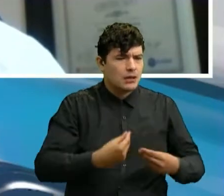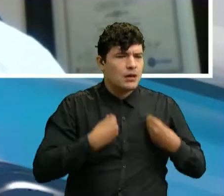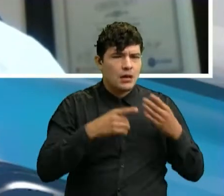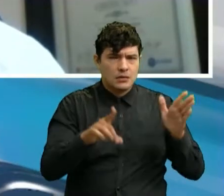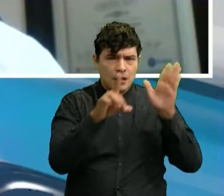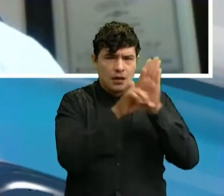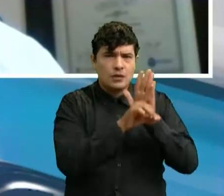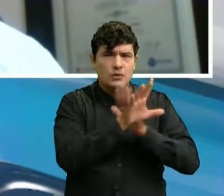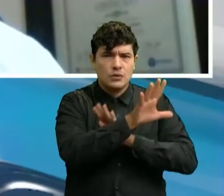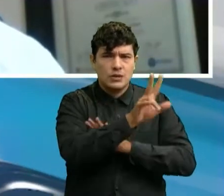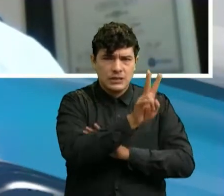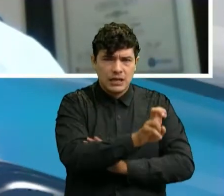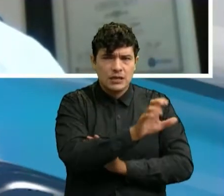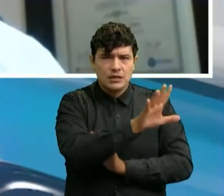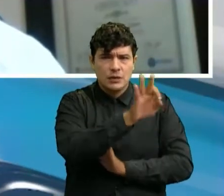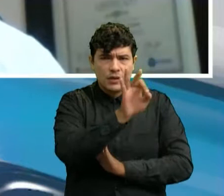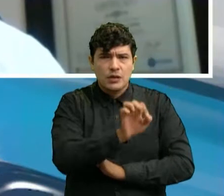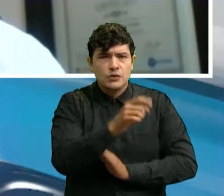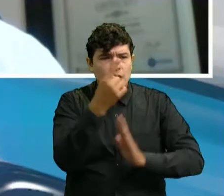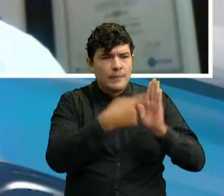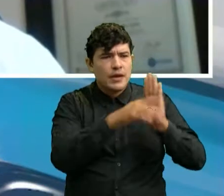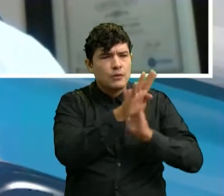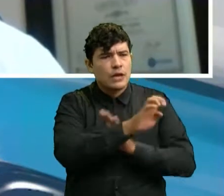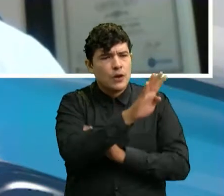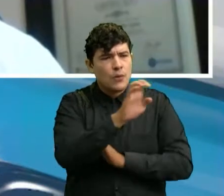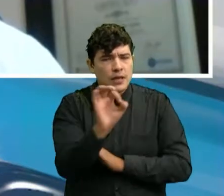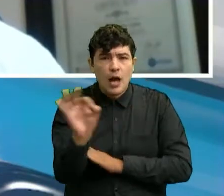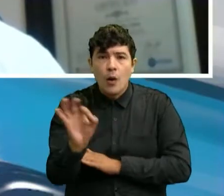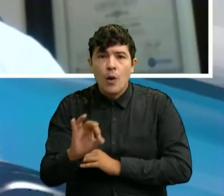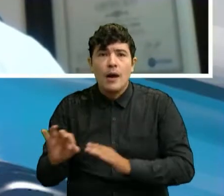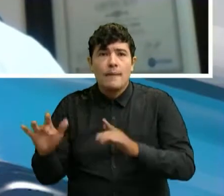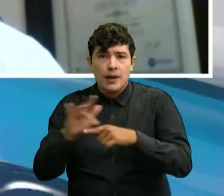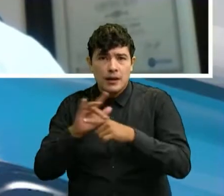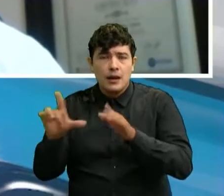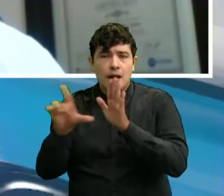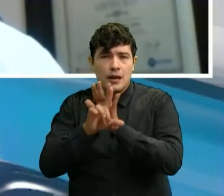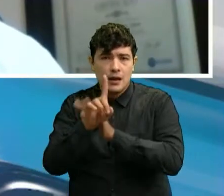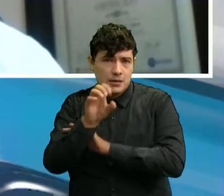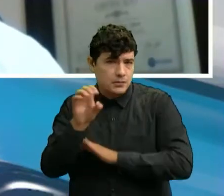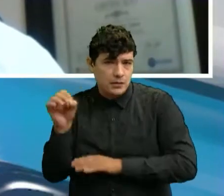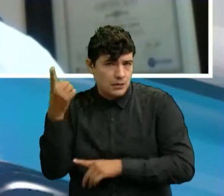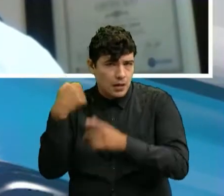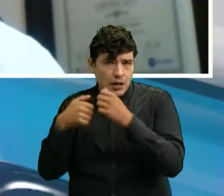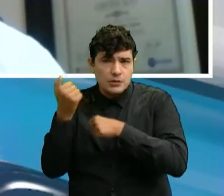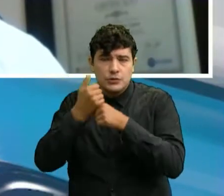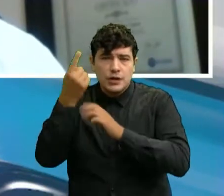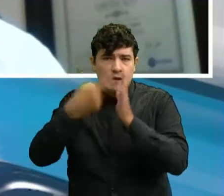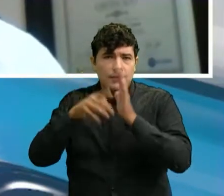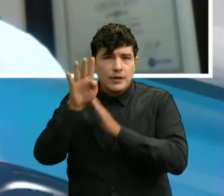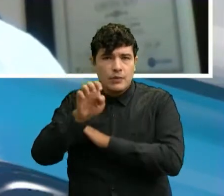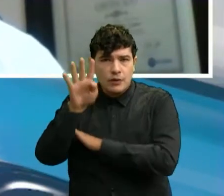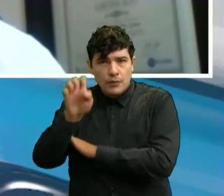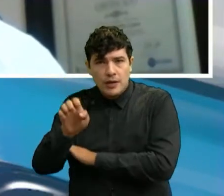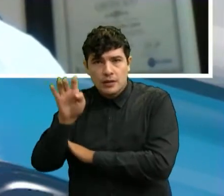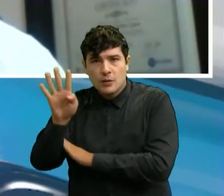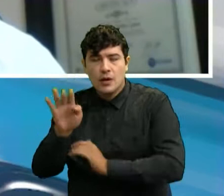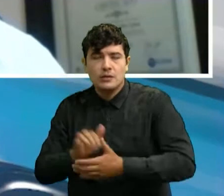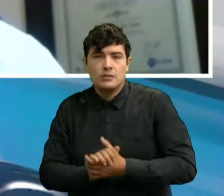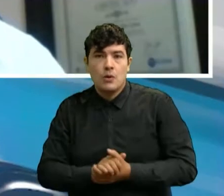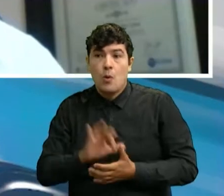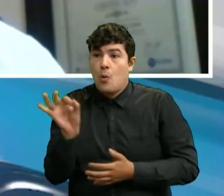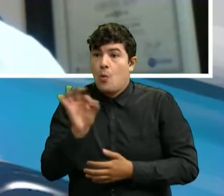decreto 758 del 90, en aplicación de la ley 100 versión original del 94, en